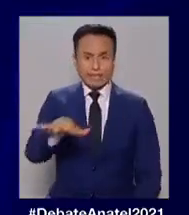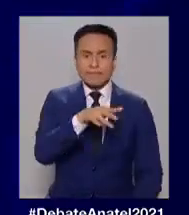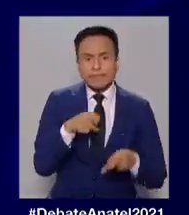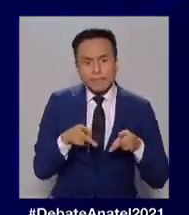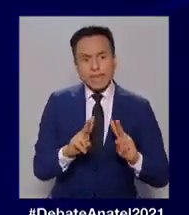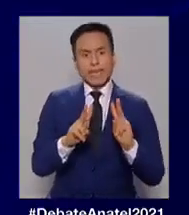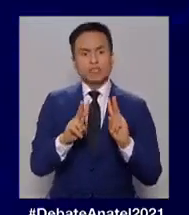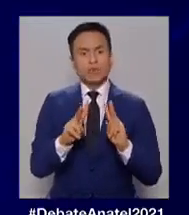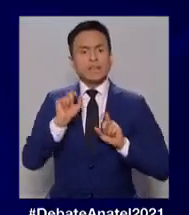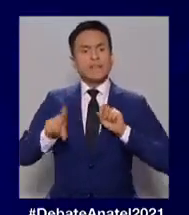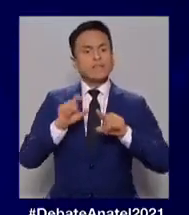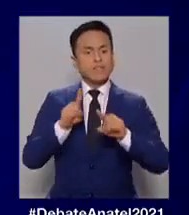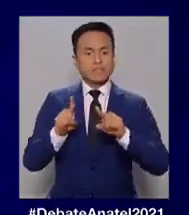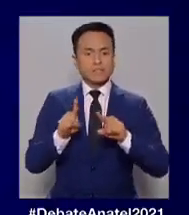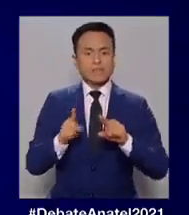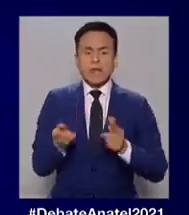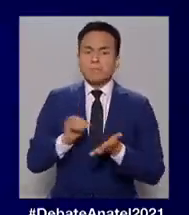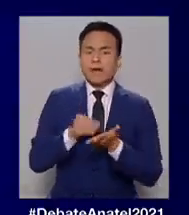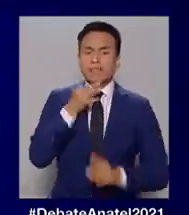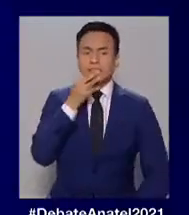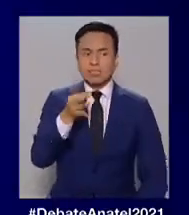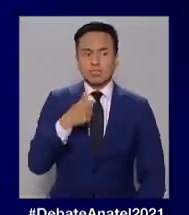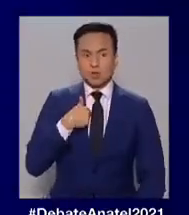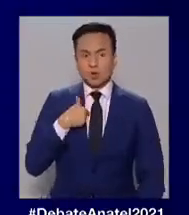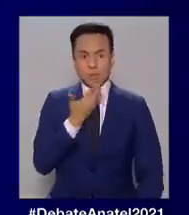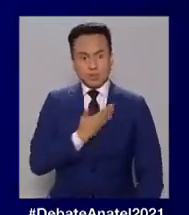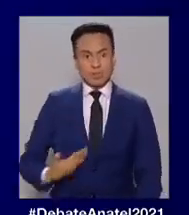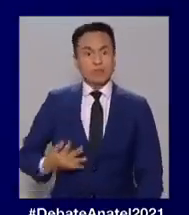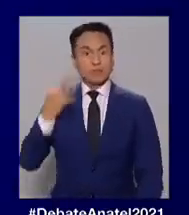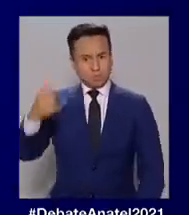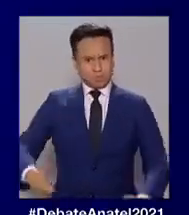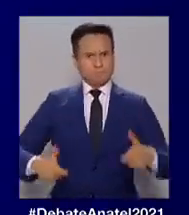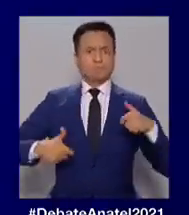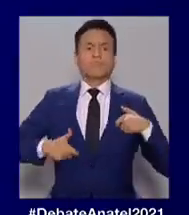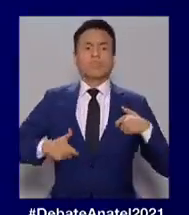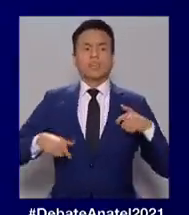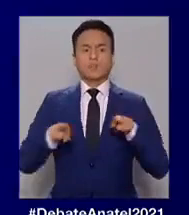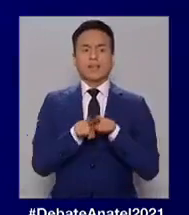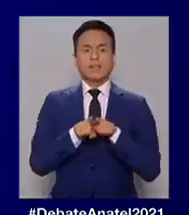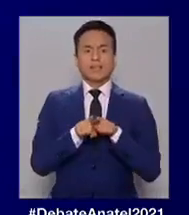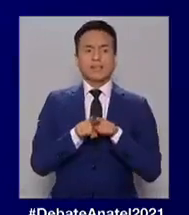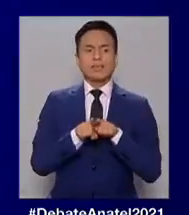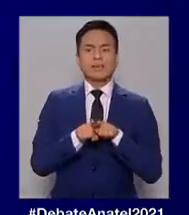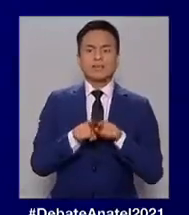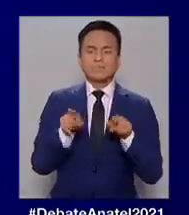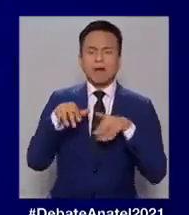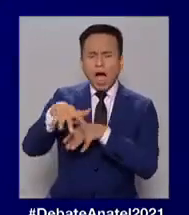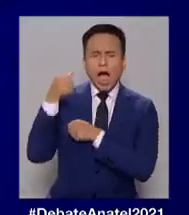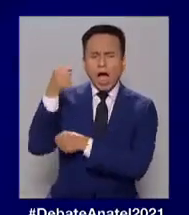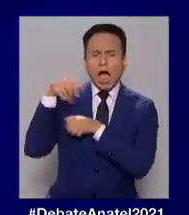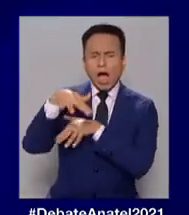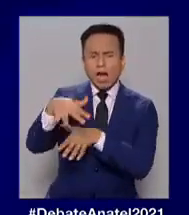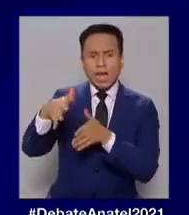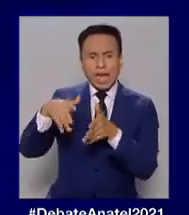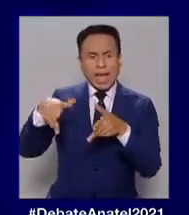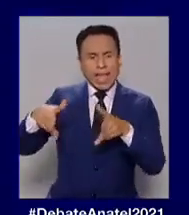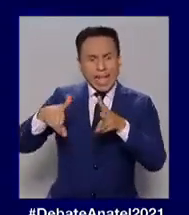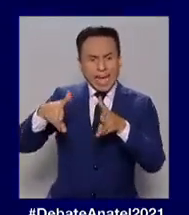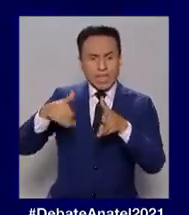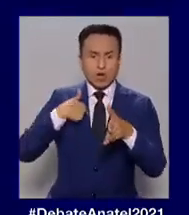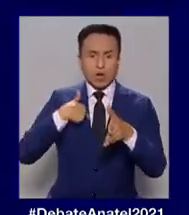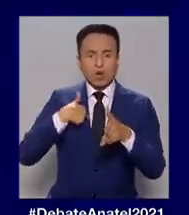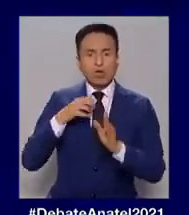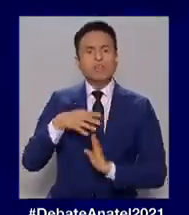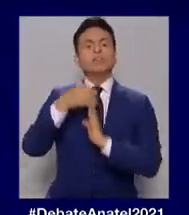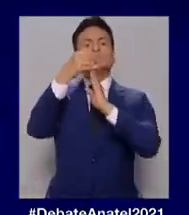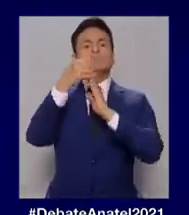derecho a la defensa y yo voy a decir más si yo fuera presidente ya hay manifestaciones masivas en la calle yo las voy a